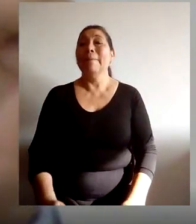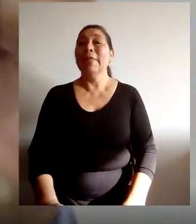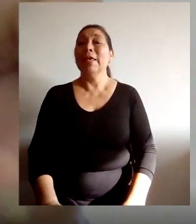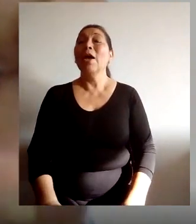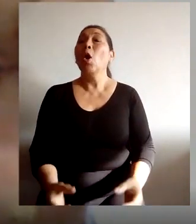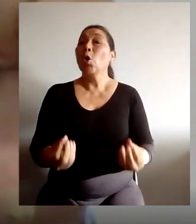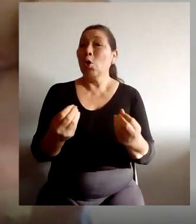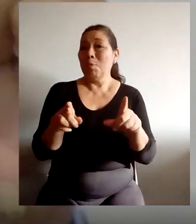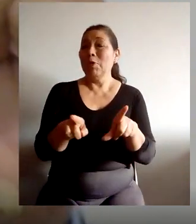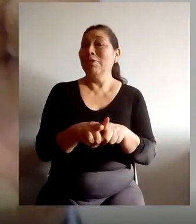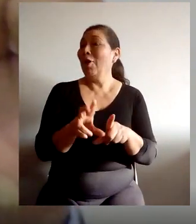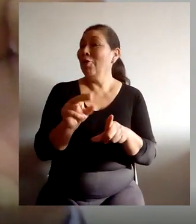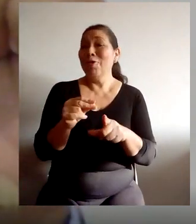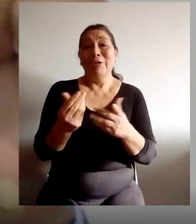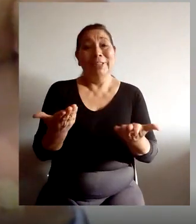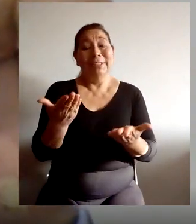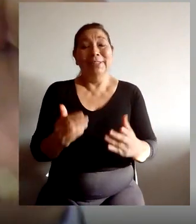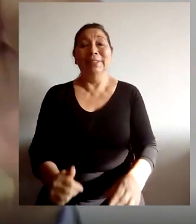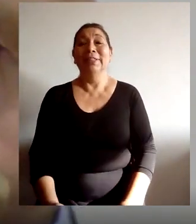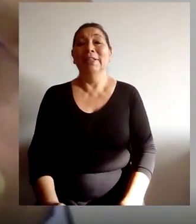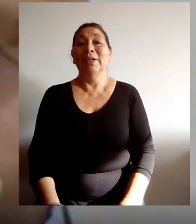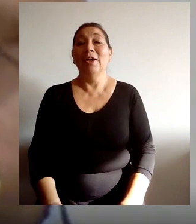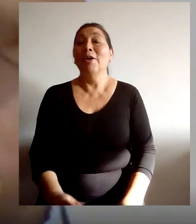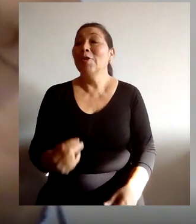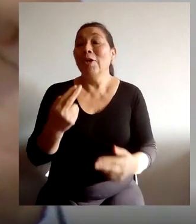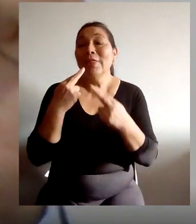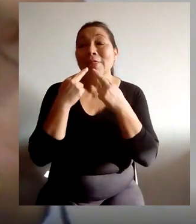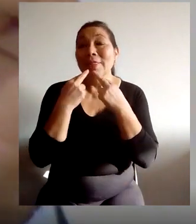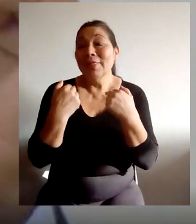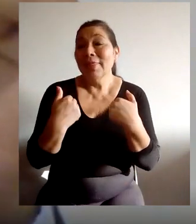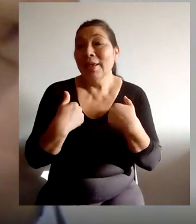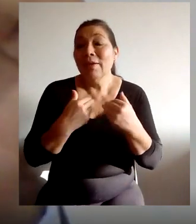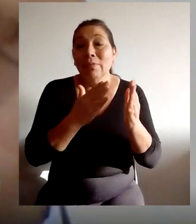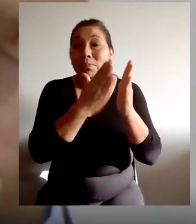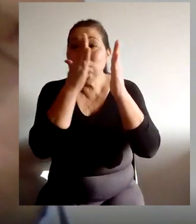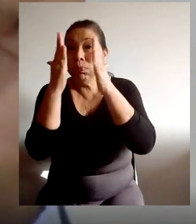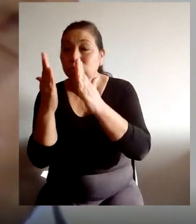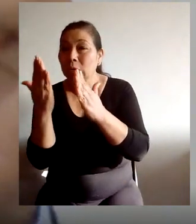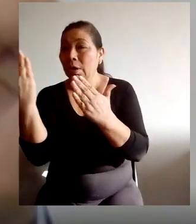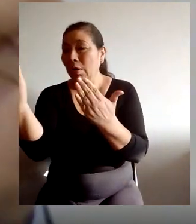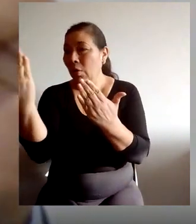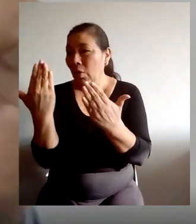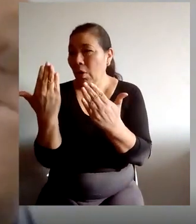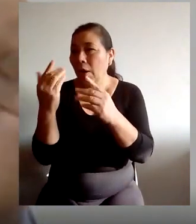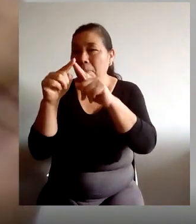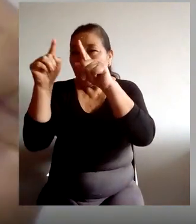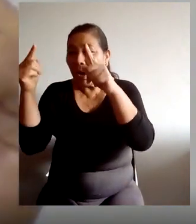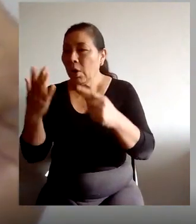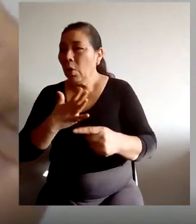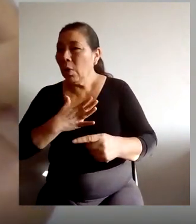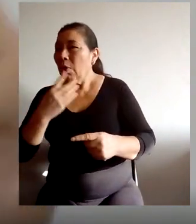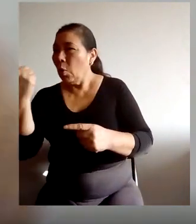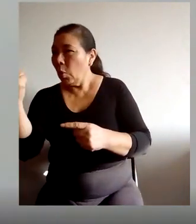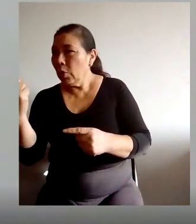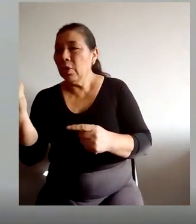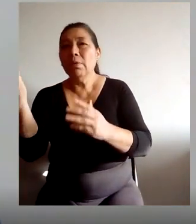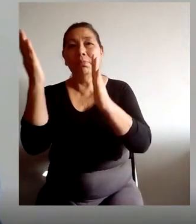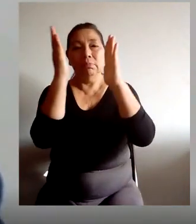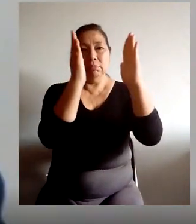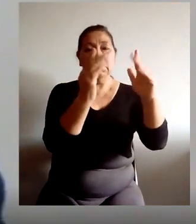2, o si no pasa a la placa de una persona que tiene un estadio de sospecha o 0, y así